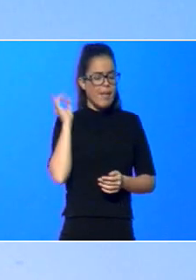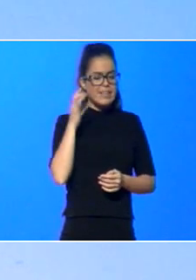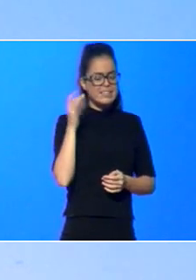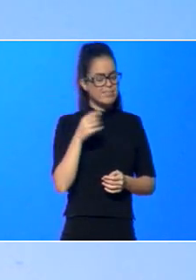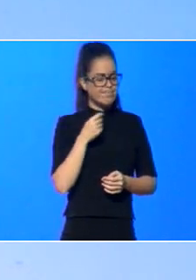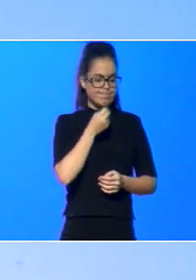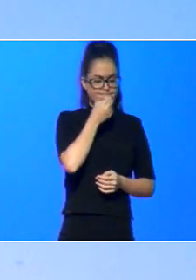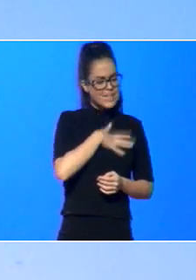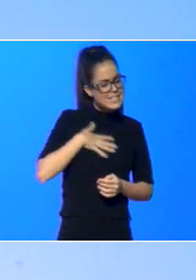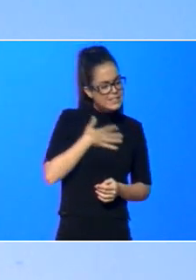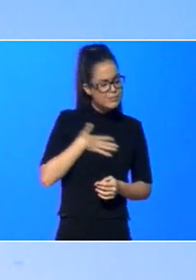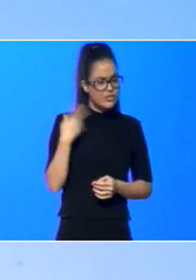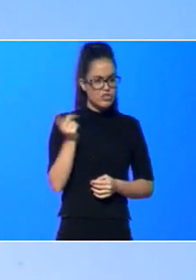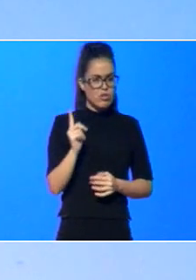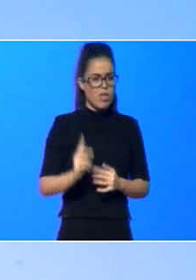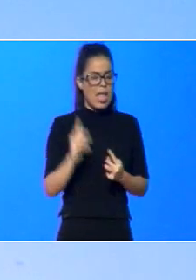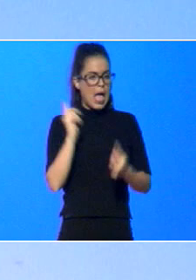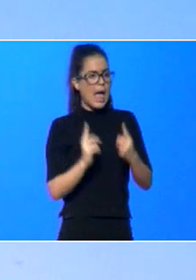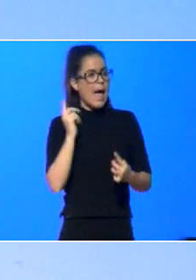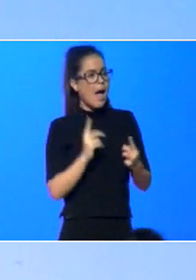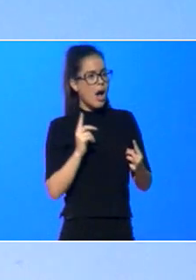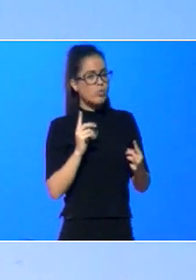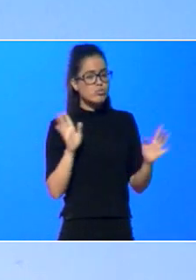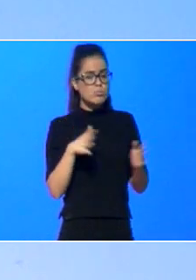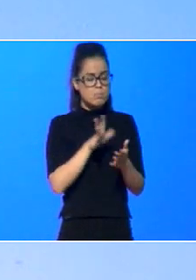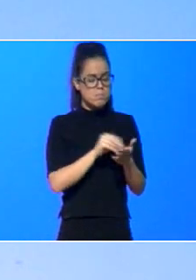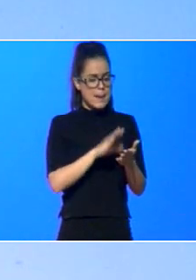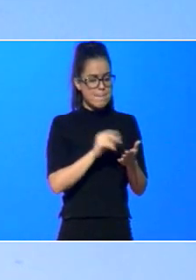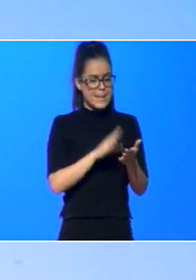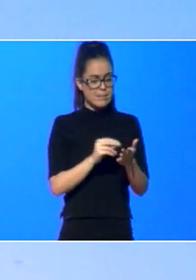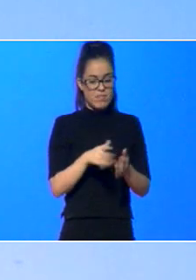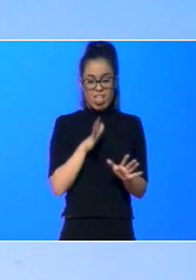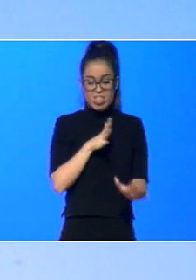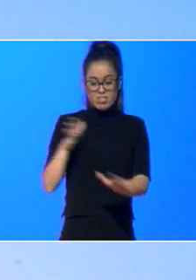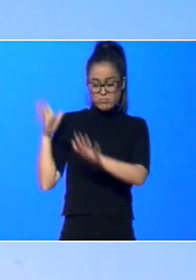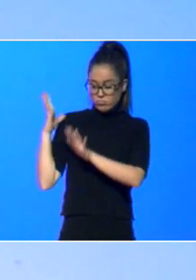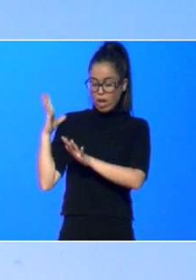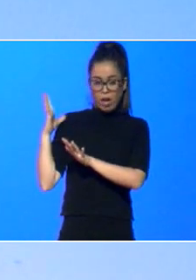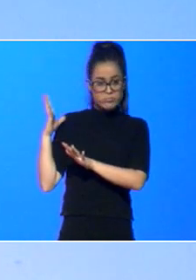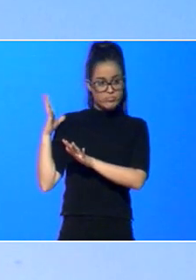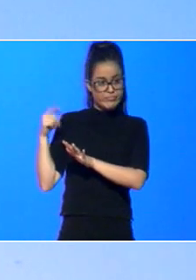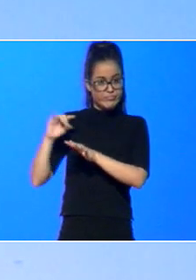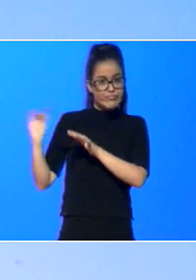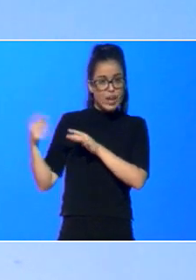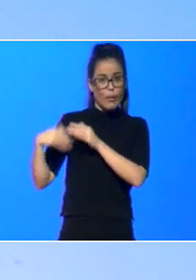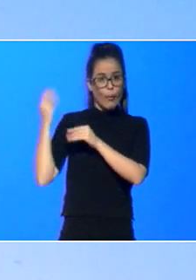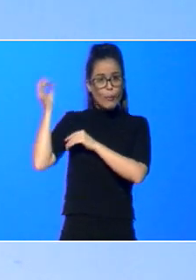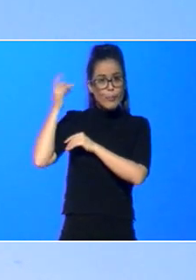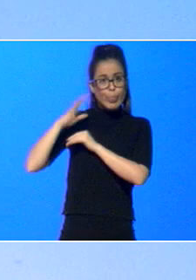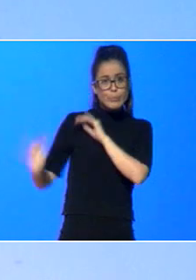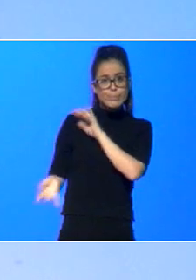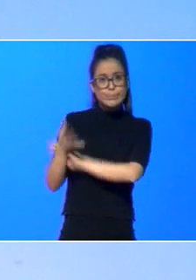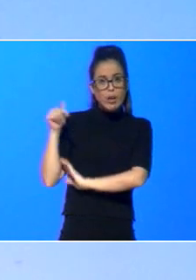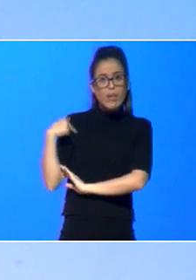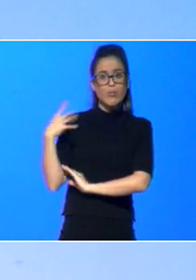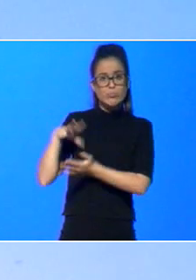y decía yo sigo utilizando a algunos no todos pero alguno de los papeles que utilizaba hace 10 años cuando se aprobó la convención lo sigo utilizando y esto quiere